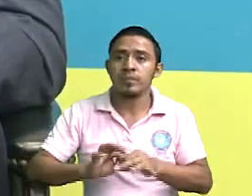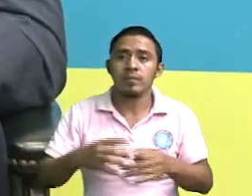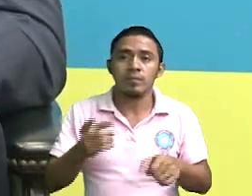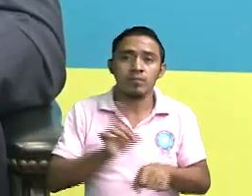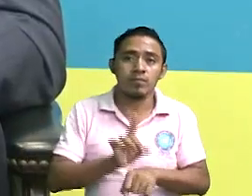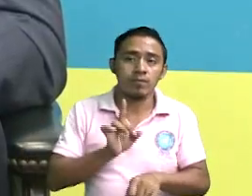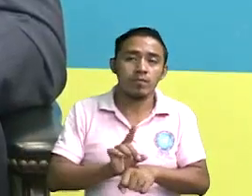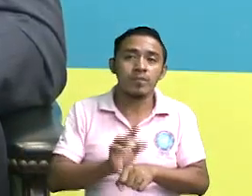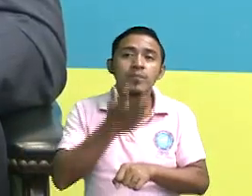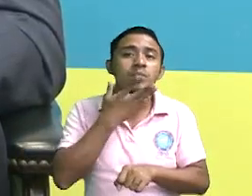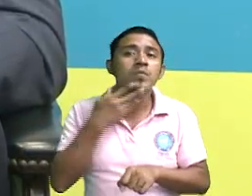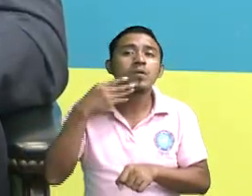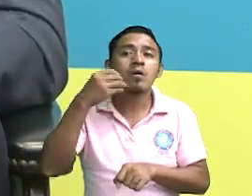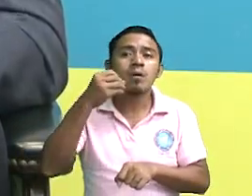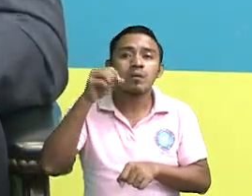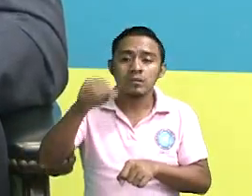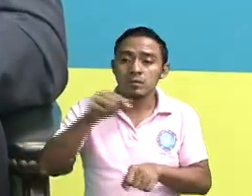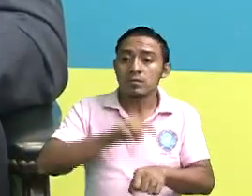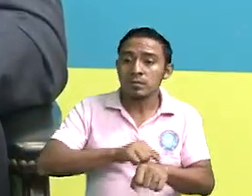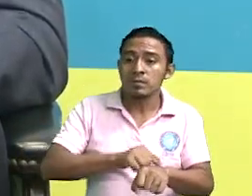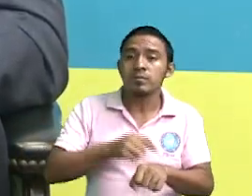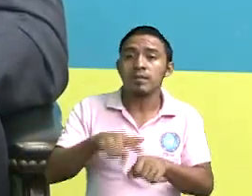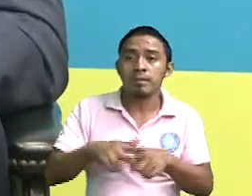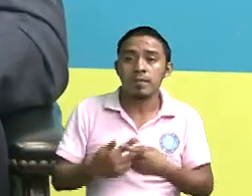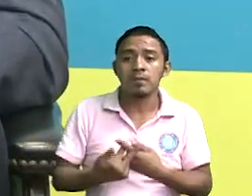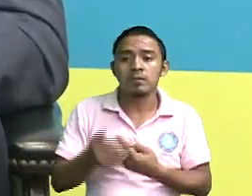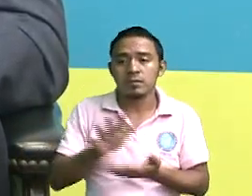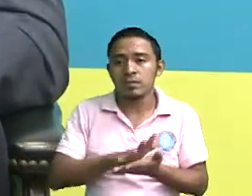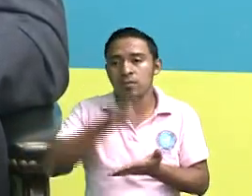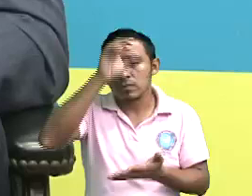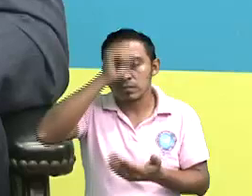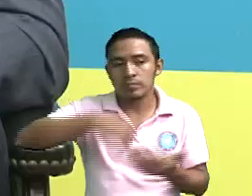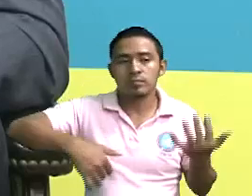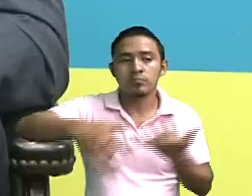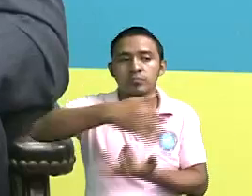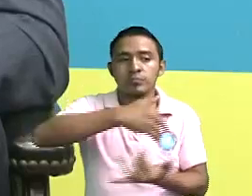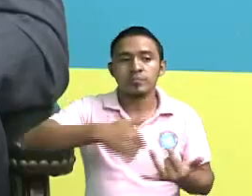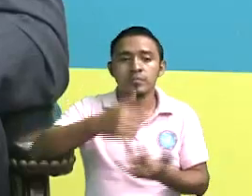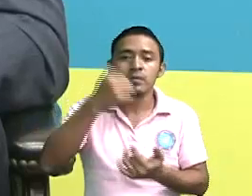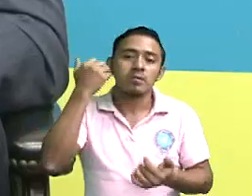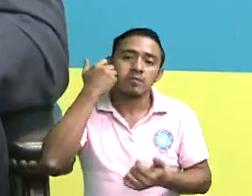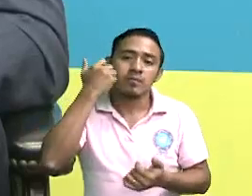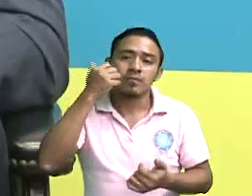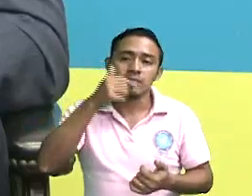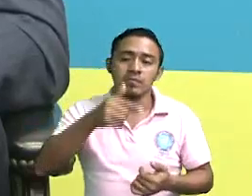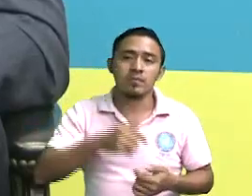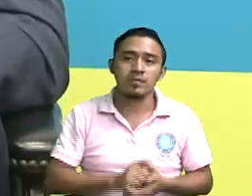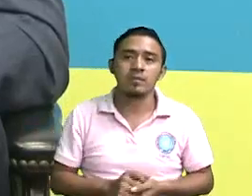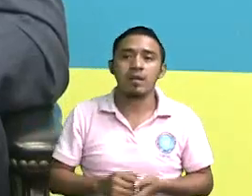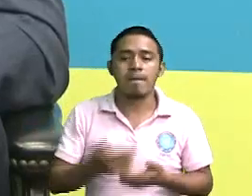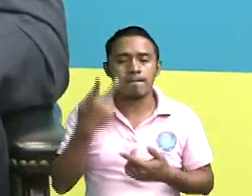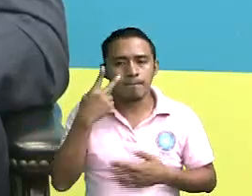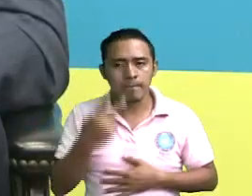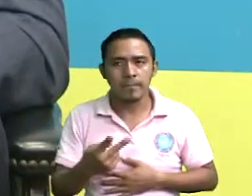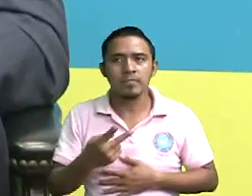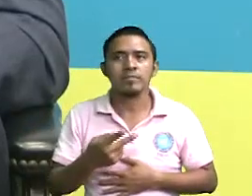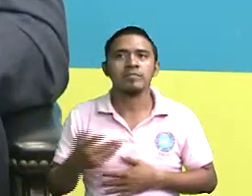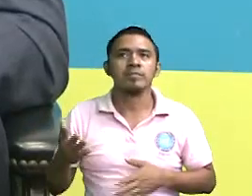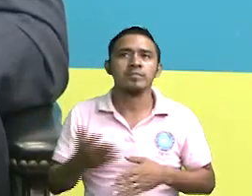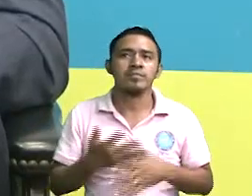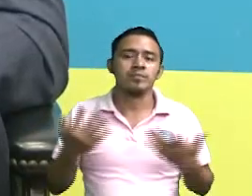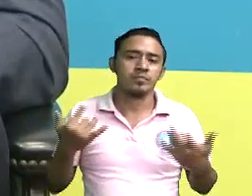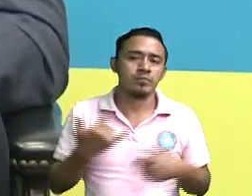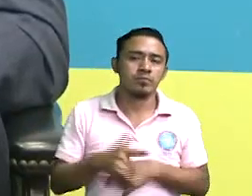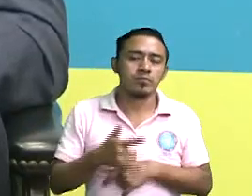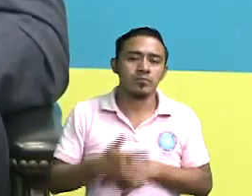nuestros médicos jóvenes desde muy temprano empiecen a relacionarse con este tipo de enfermedad, a identificarlas para